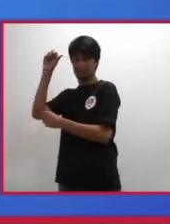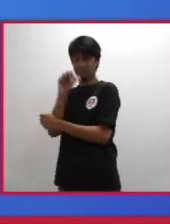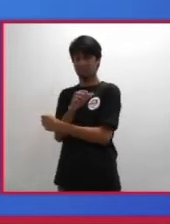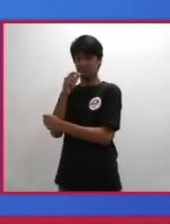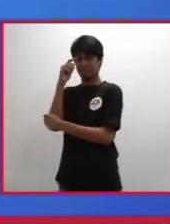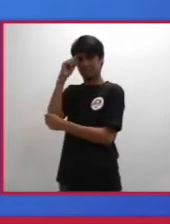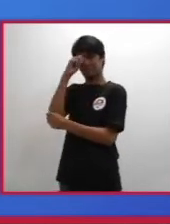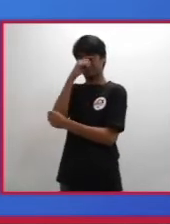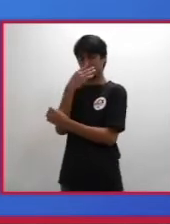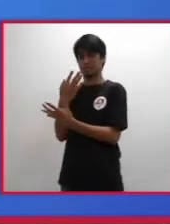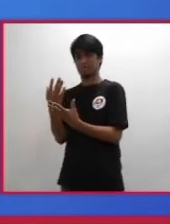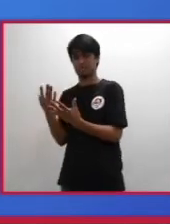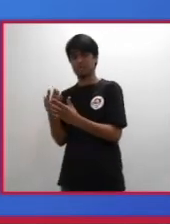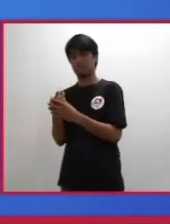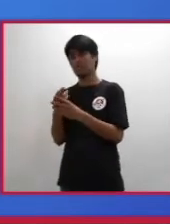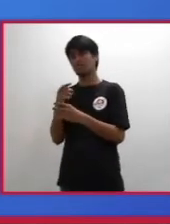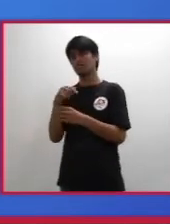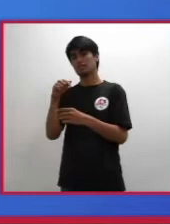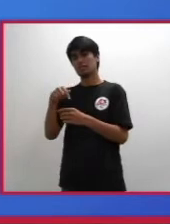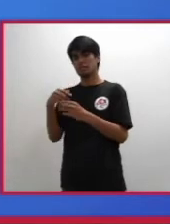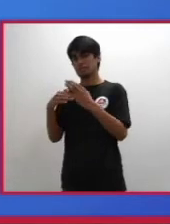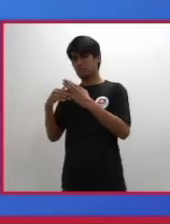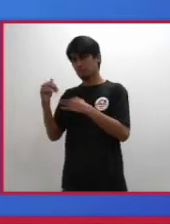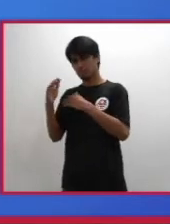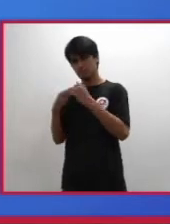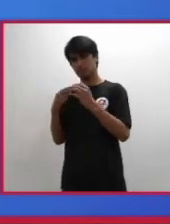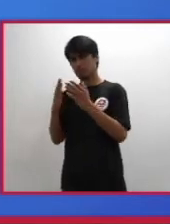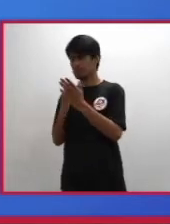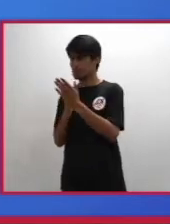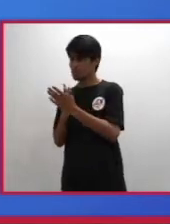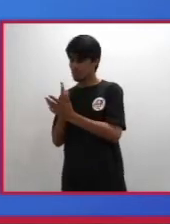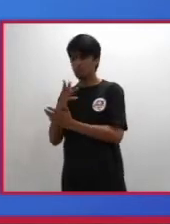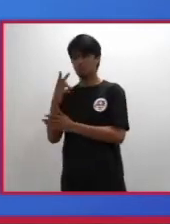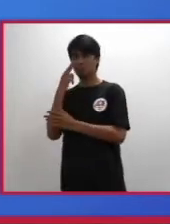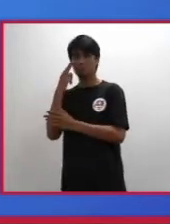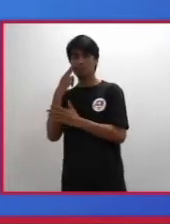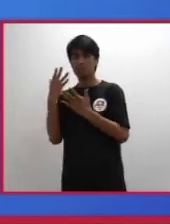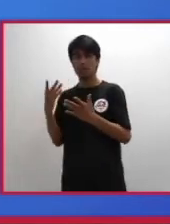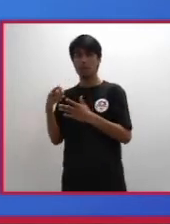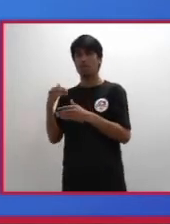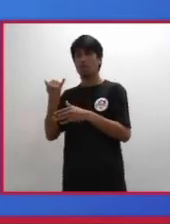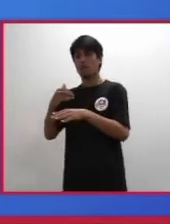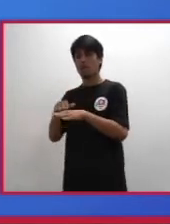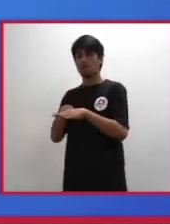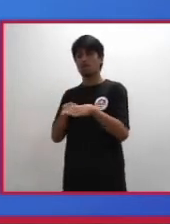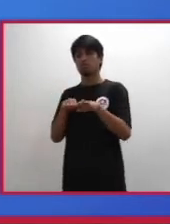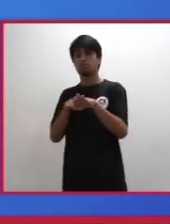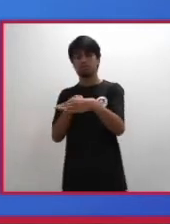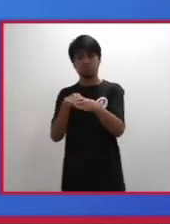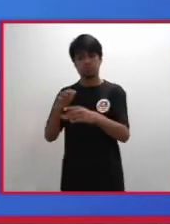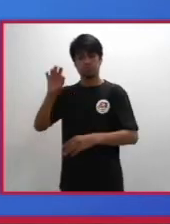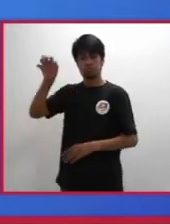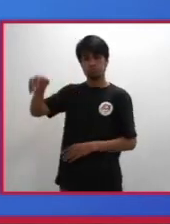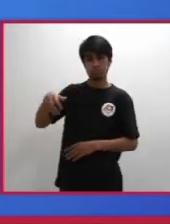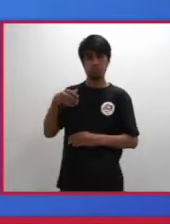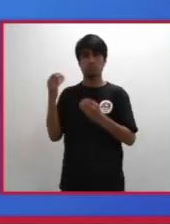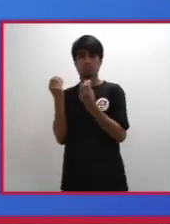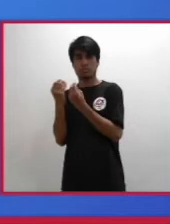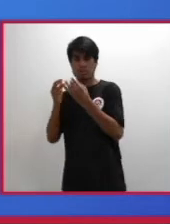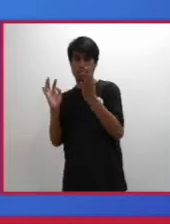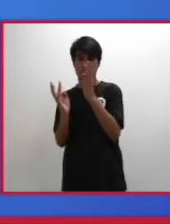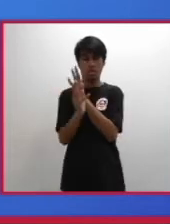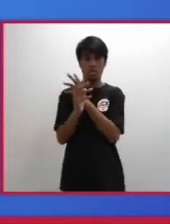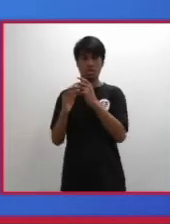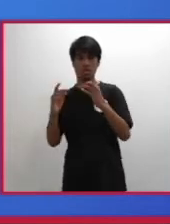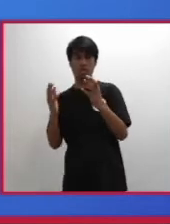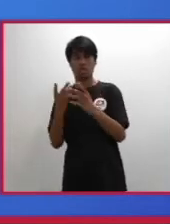suficiente. Generalmente en zonas de obra se da esto: hay muchas máquinas trabajando al unísono, hay mucha gente